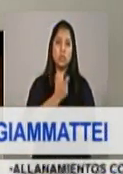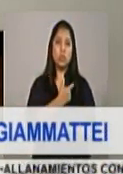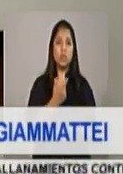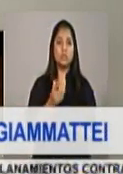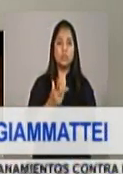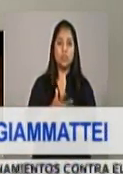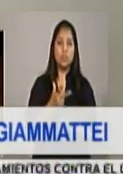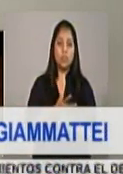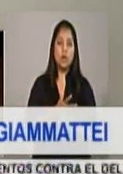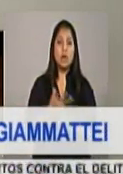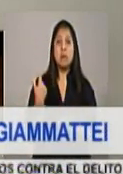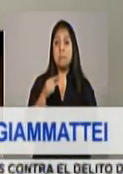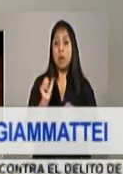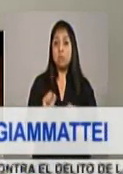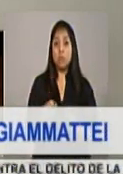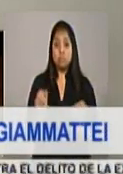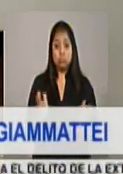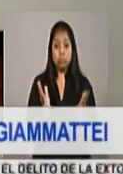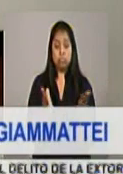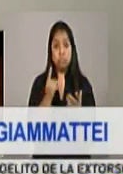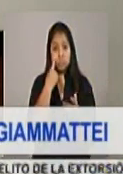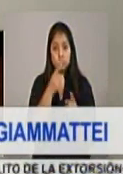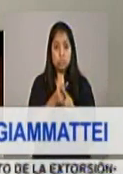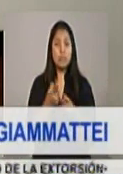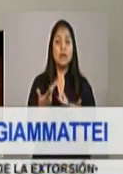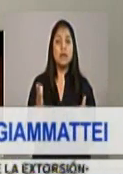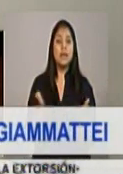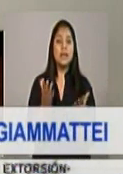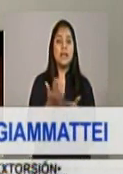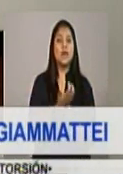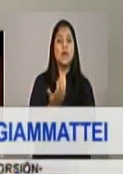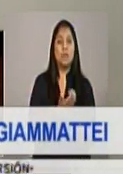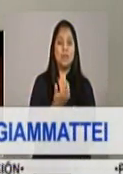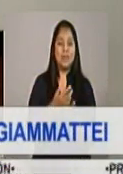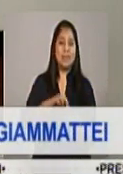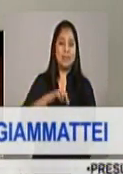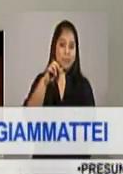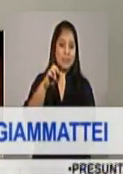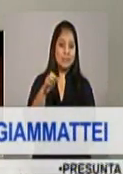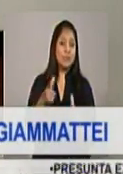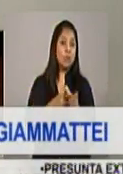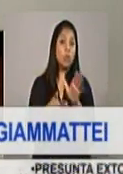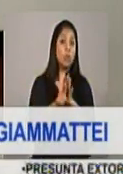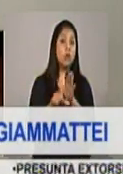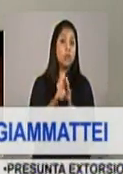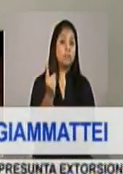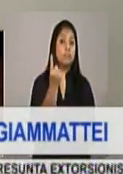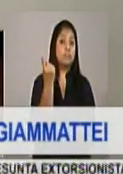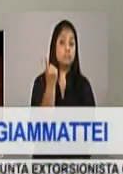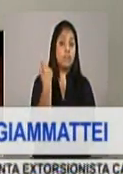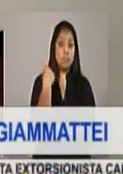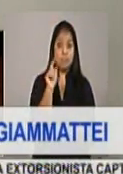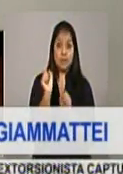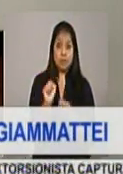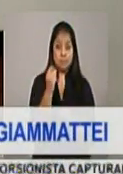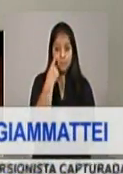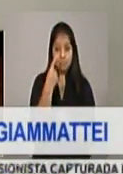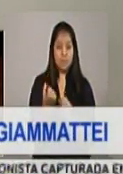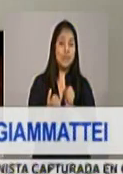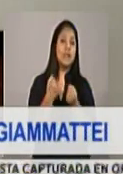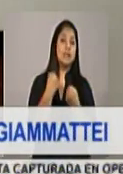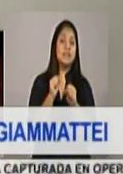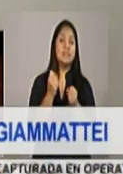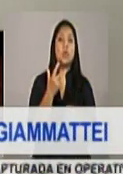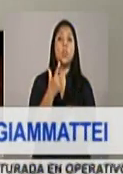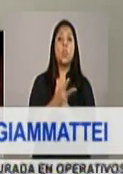República para tratar de alinear la recuperación económica del país con leyes que son importantes para que podamos hacer de Guatemala un